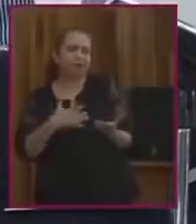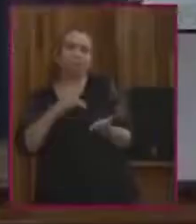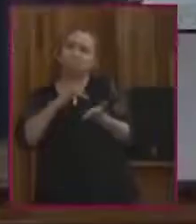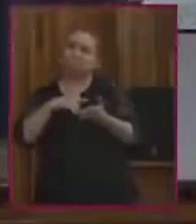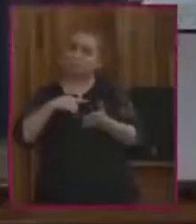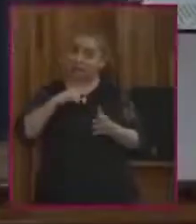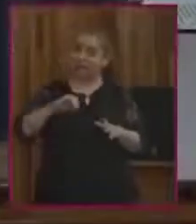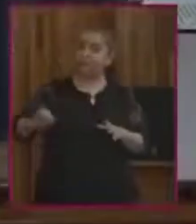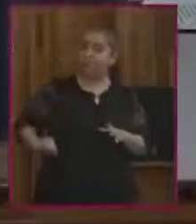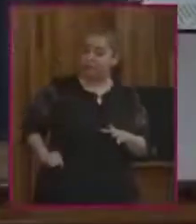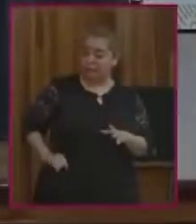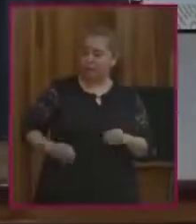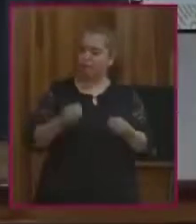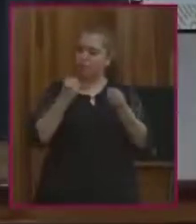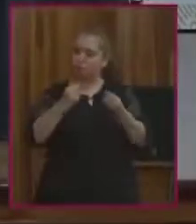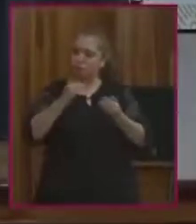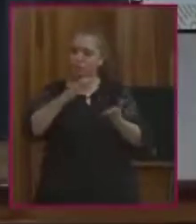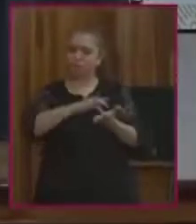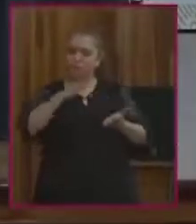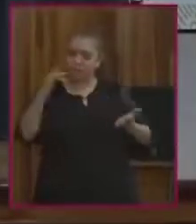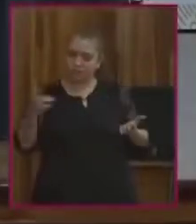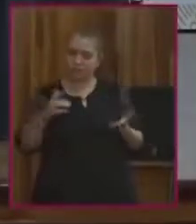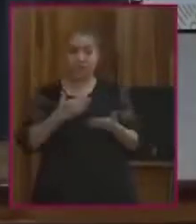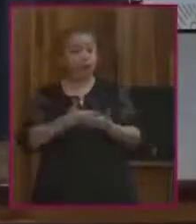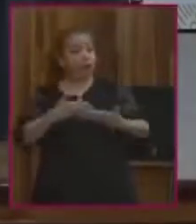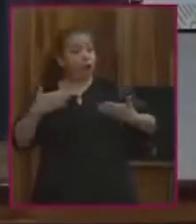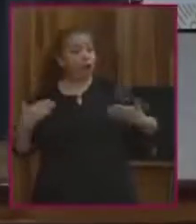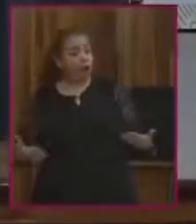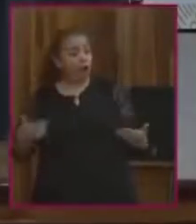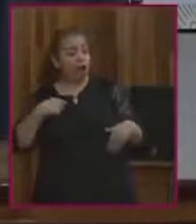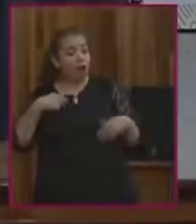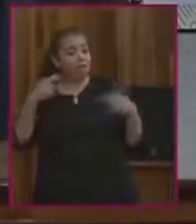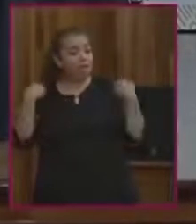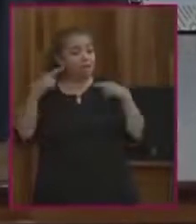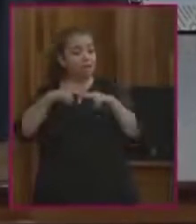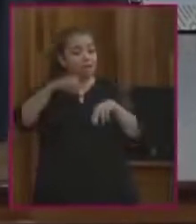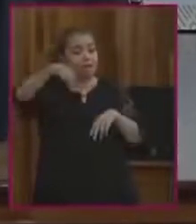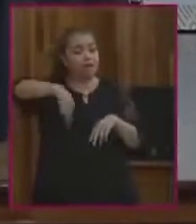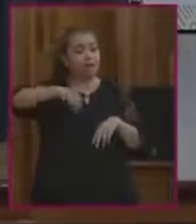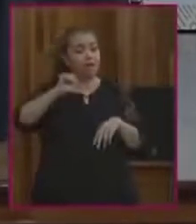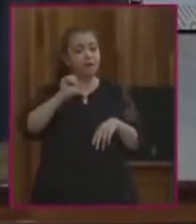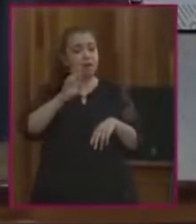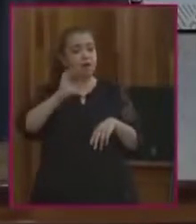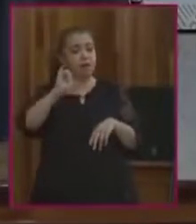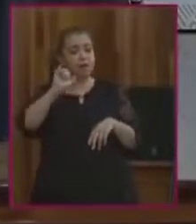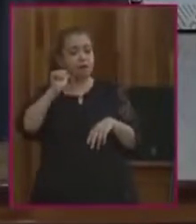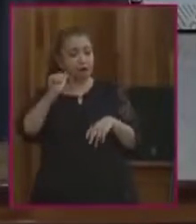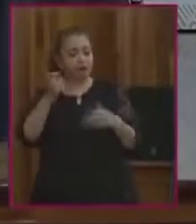gracias. Vamos ahora con la maestra María Clotilde. Adelante.